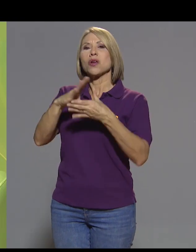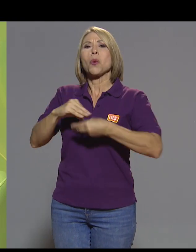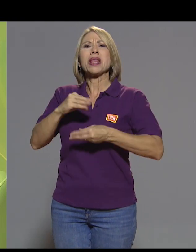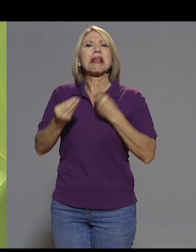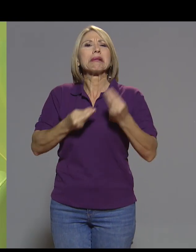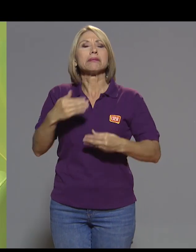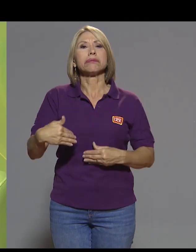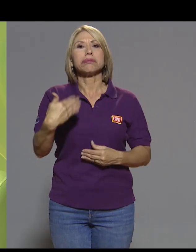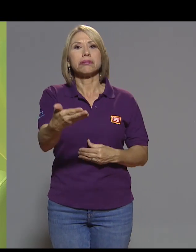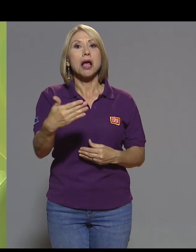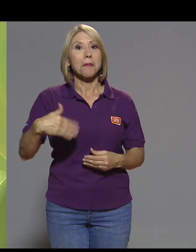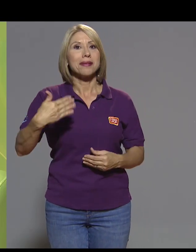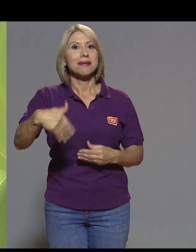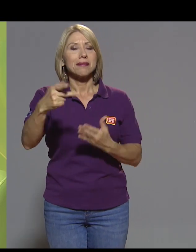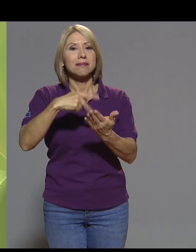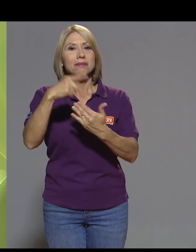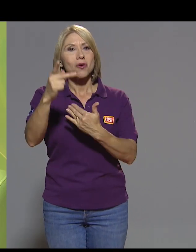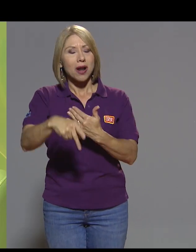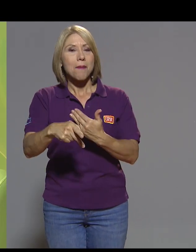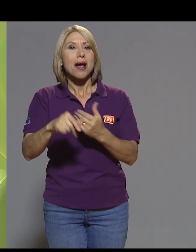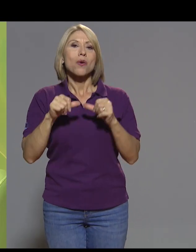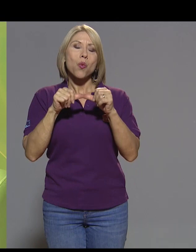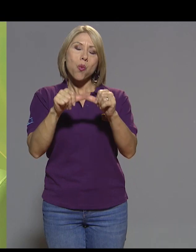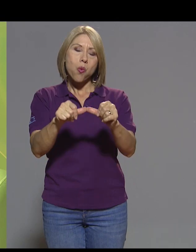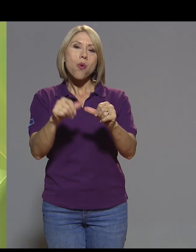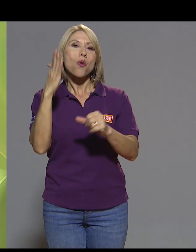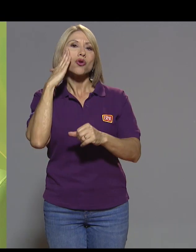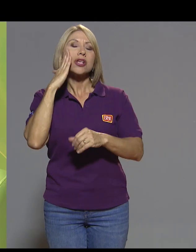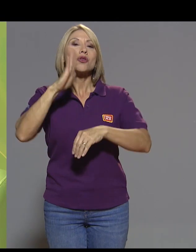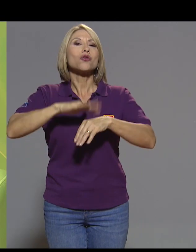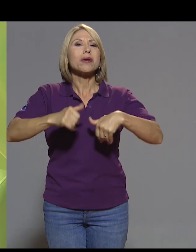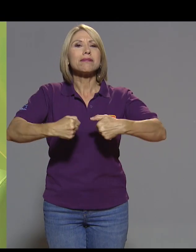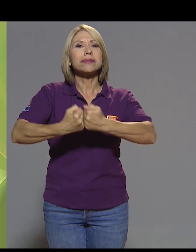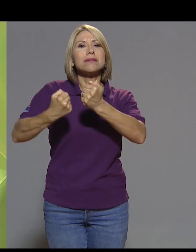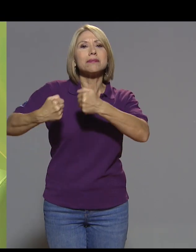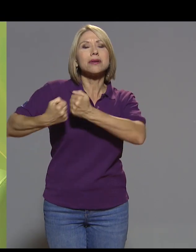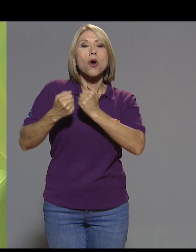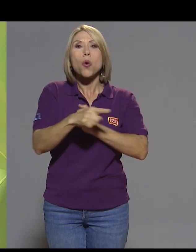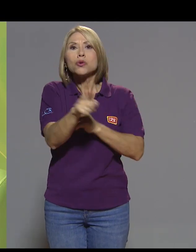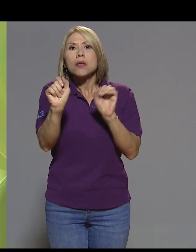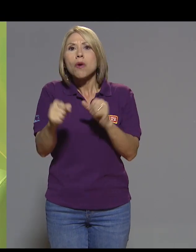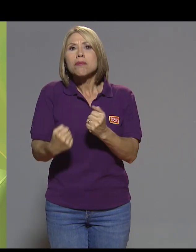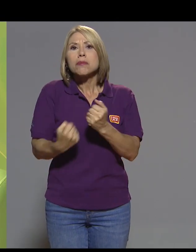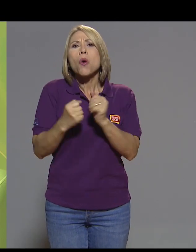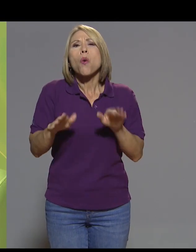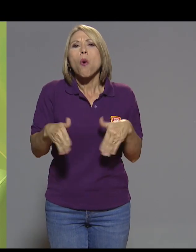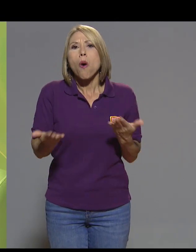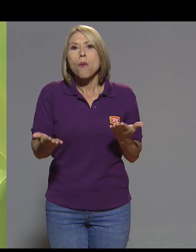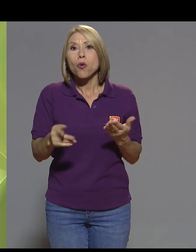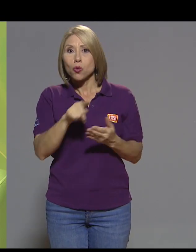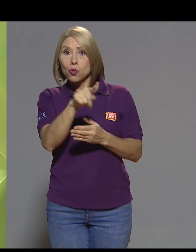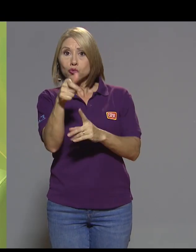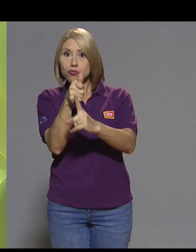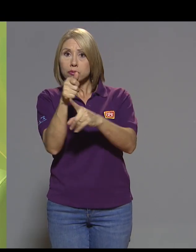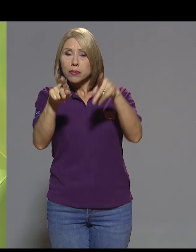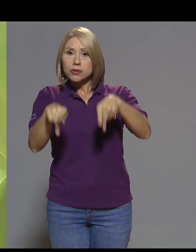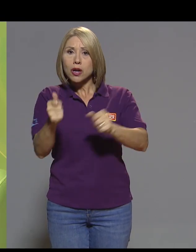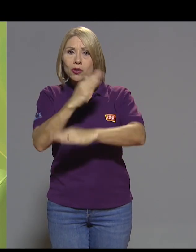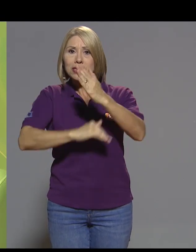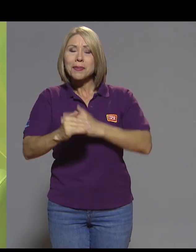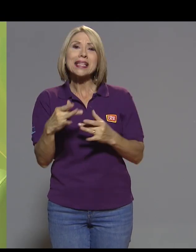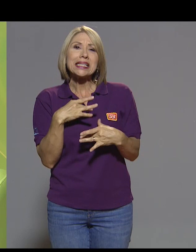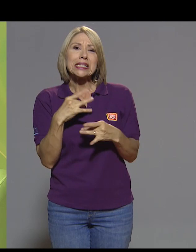seguiremos también más adelante en el programa conociendo sobre retos como usted puede aportar y si es una persona con discapacidad del interés a